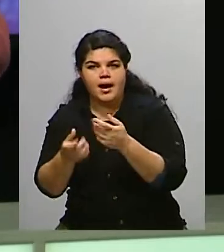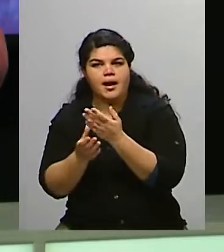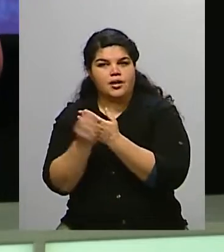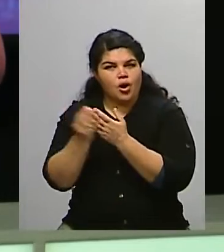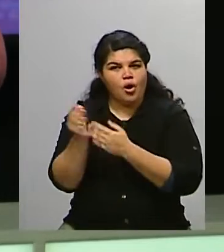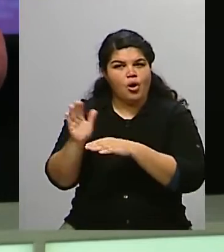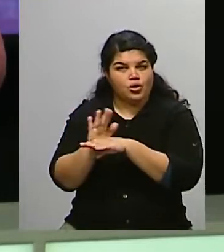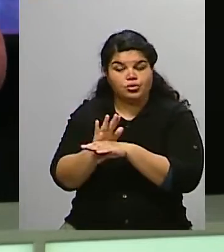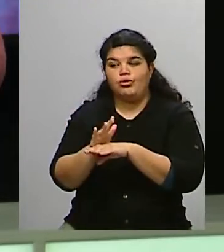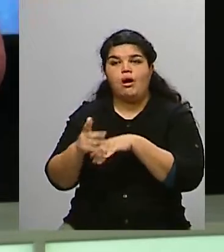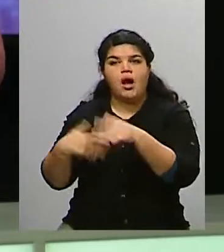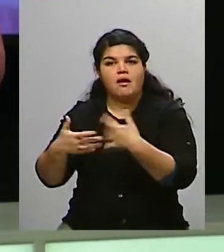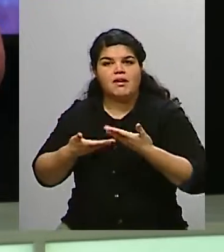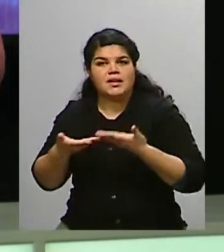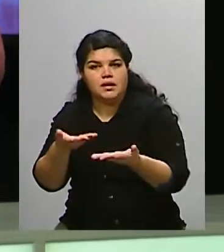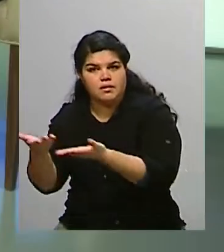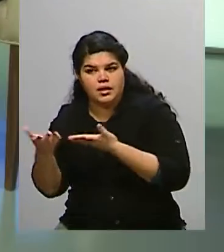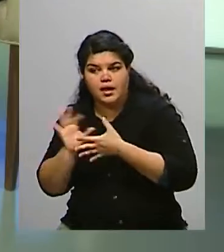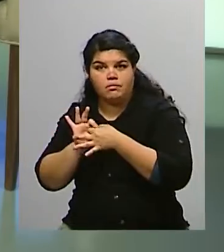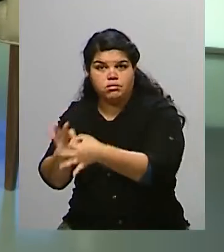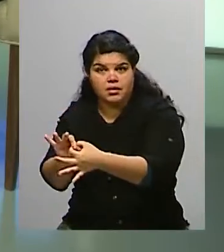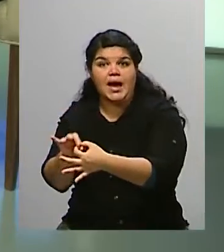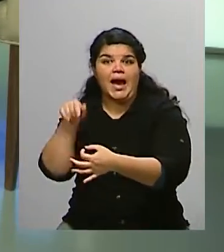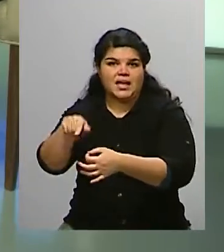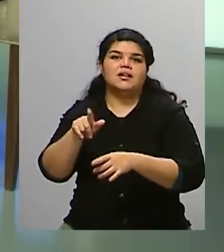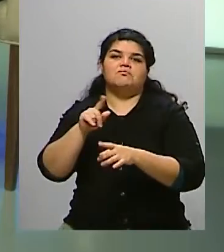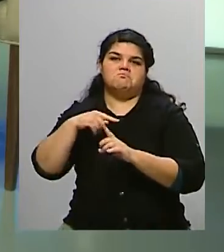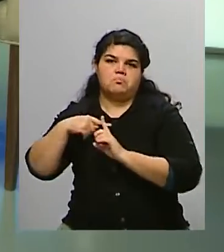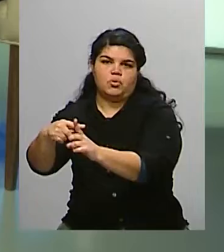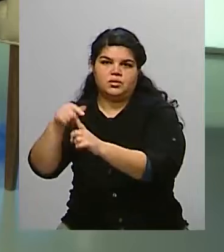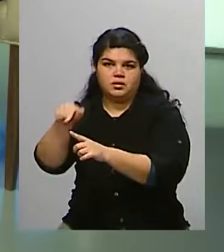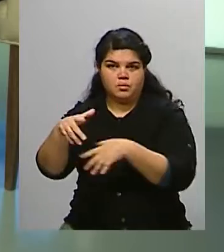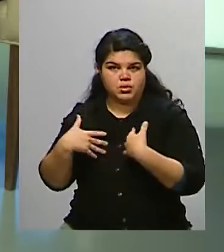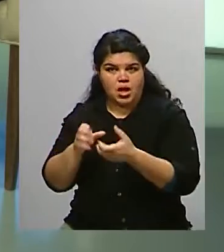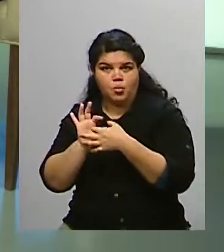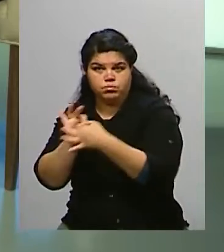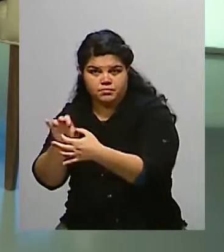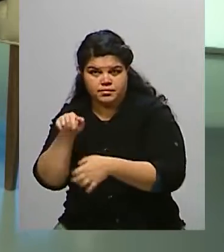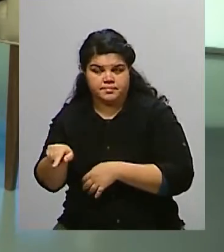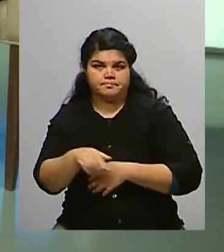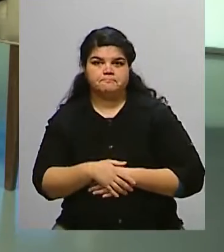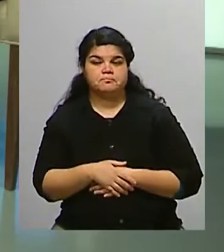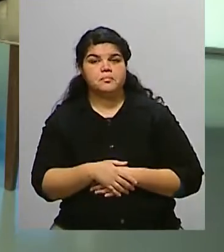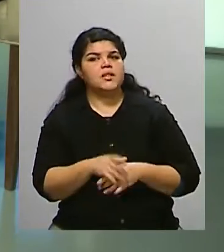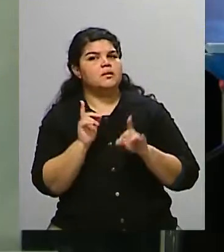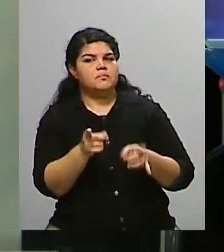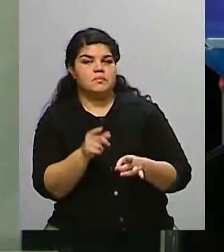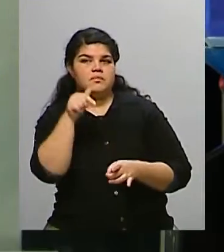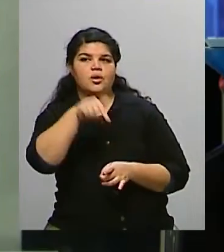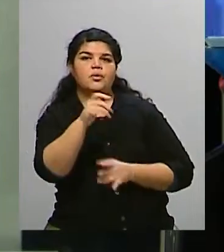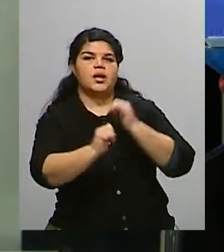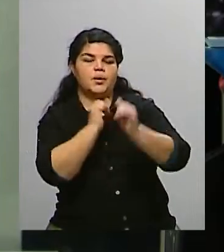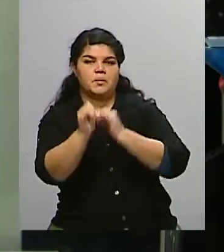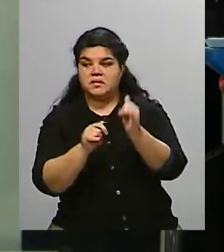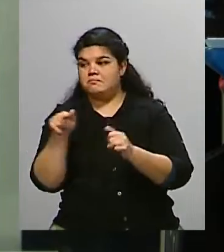aplicada a la salud, ¿no? Qué bien, qué interesante. Retomando, digamos, como marco de referencia, como bien decía